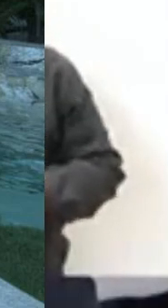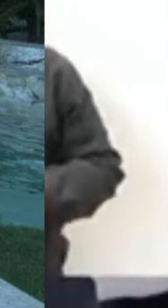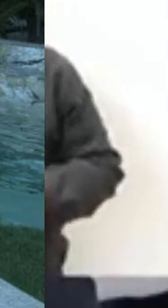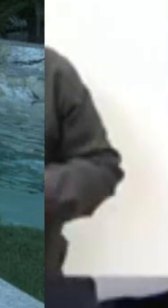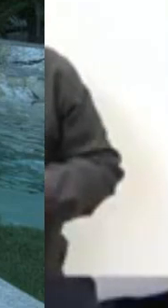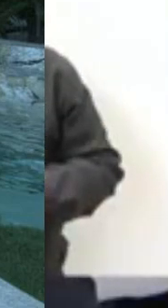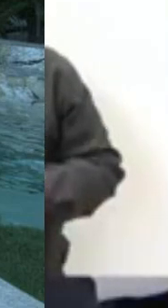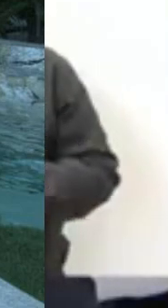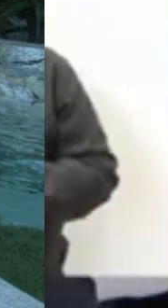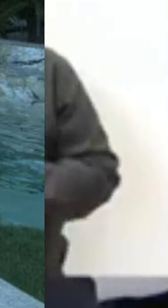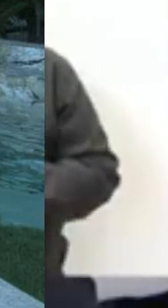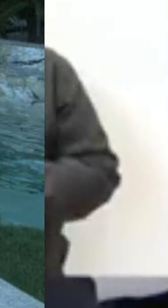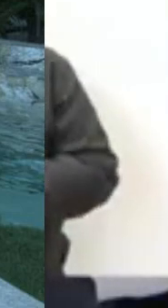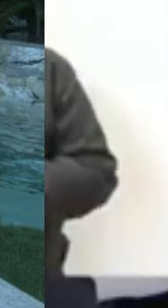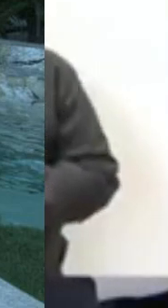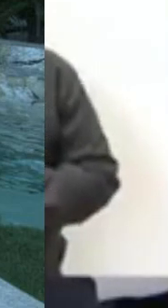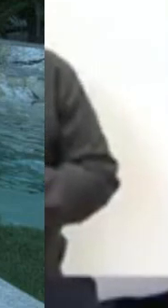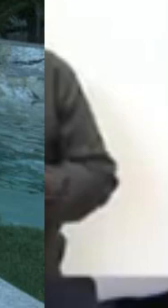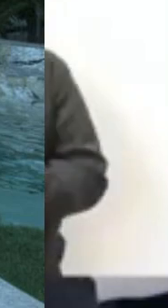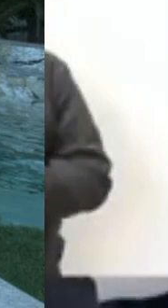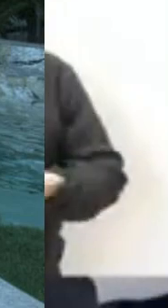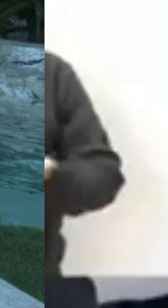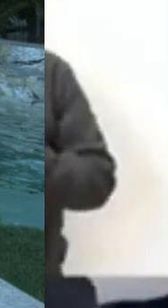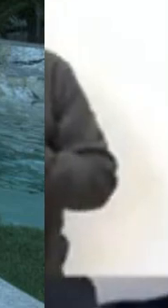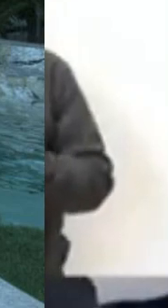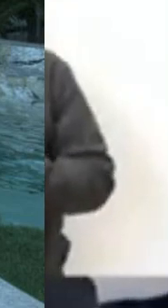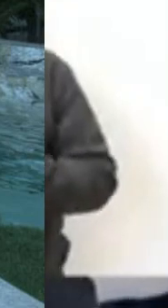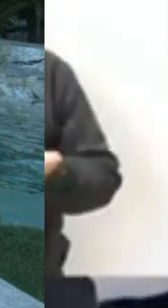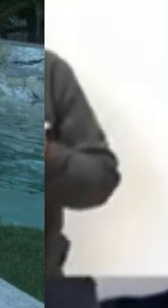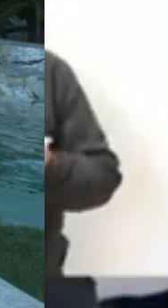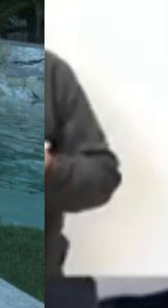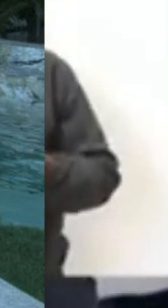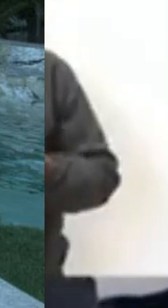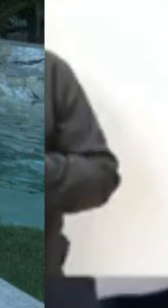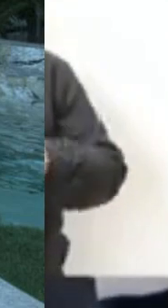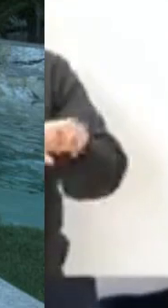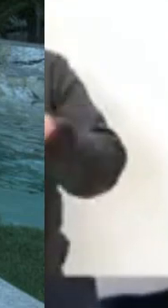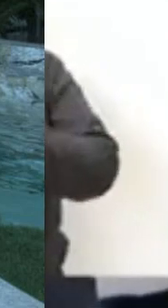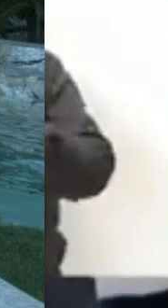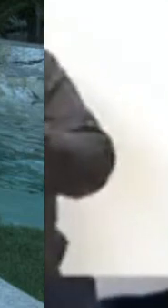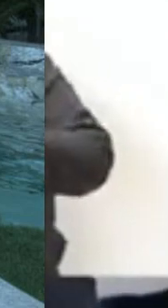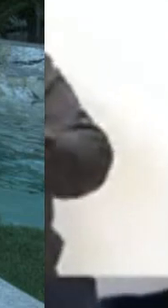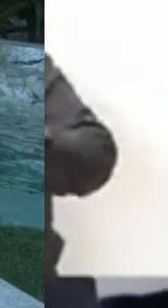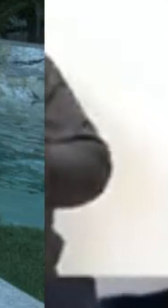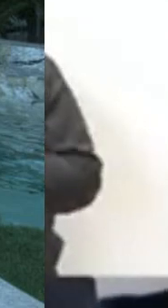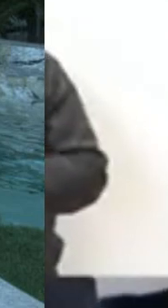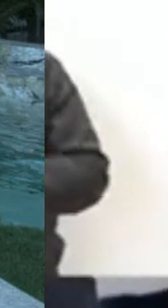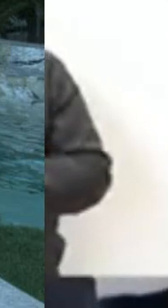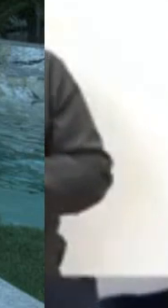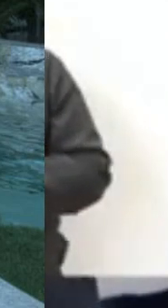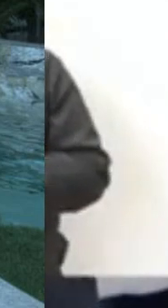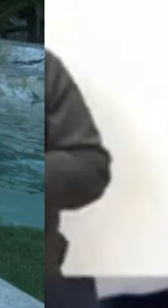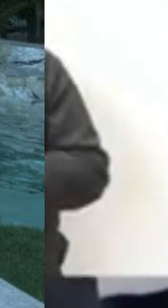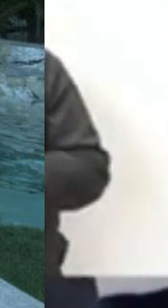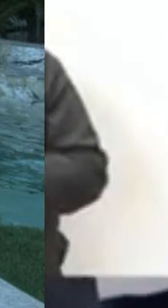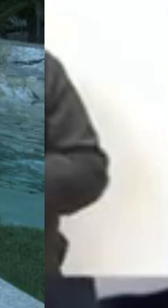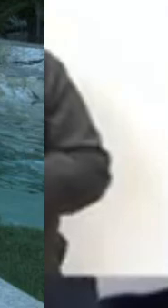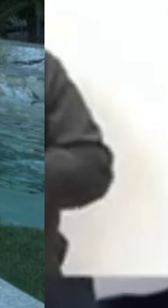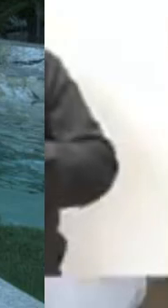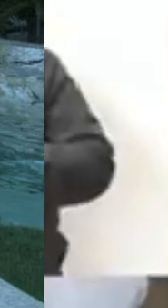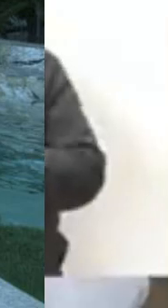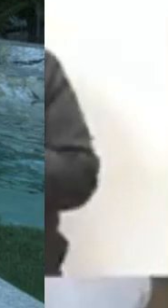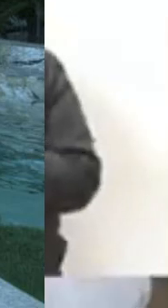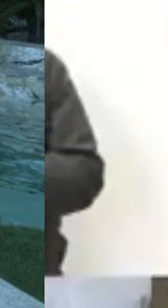111 departamentos en Valladolid que tendrán amenidades como cancha de pádel, albercas, áreas de wellness y cuidado personal,